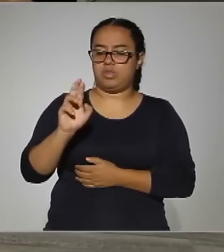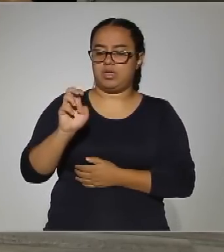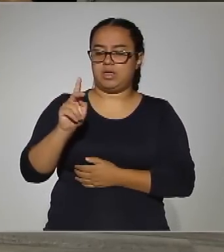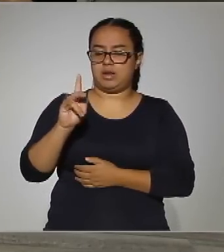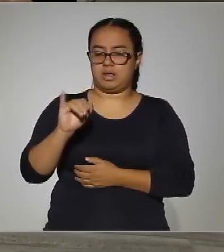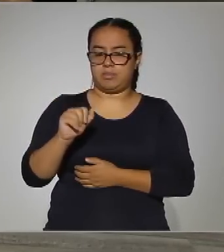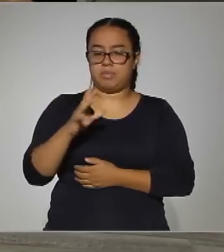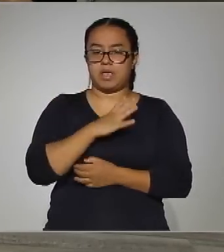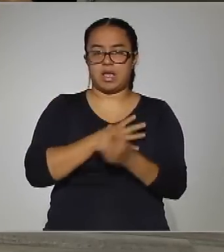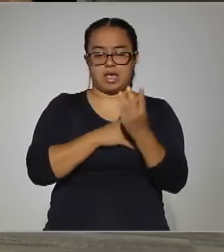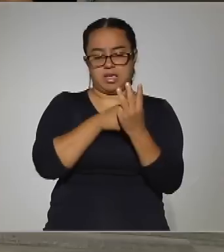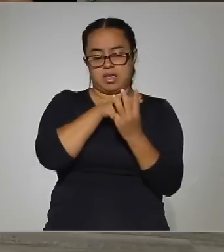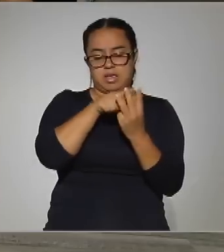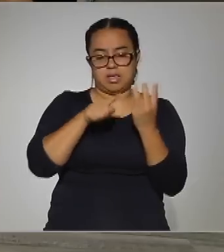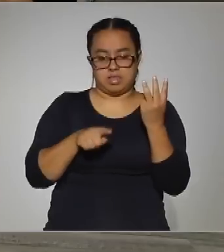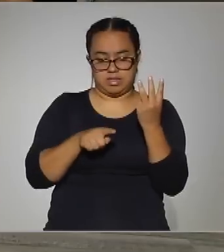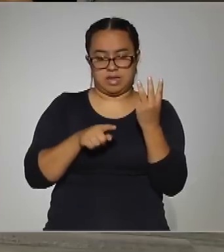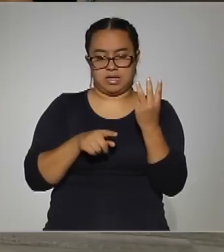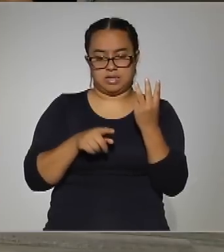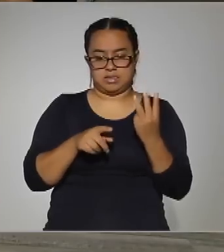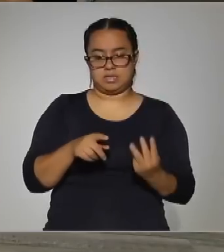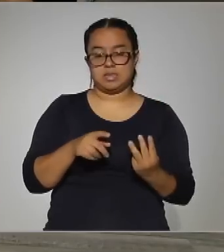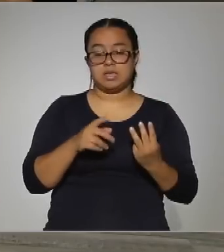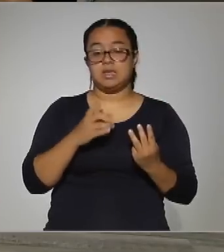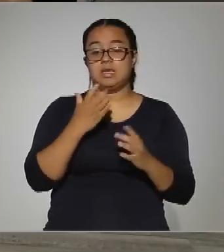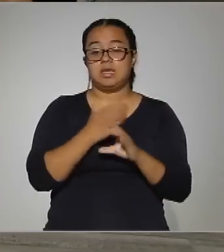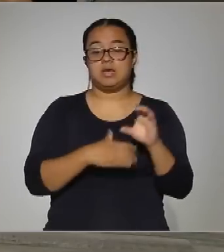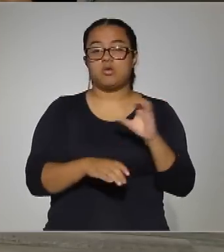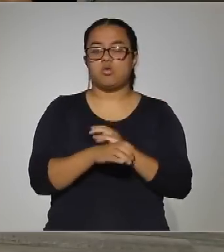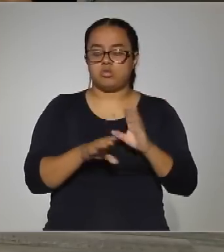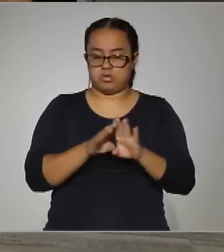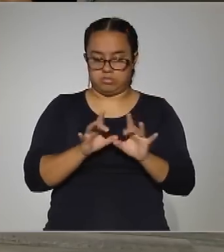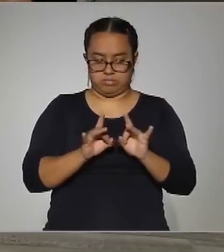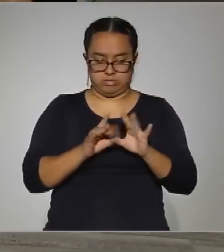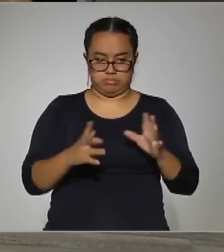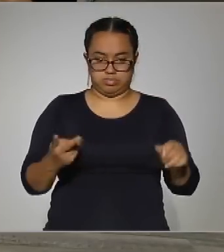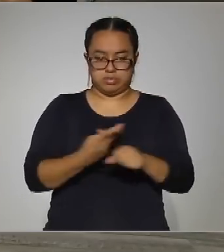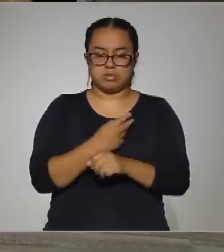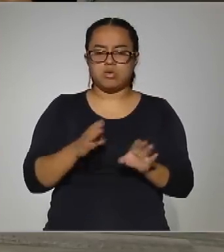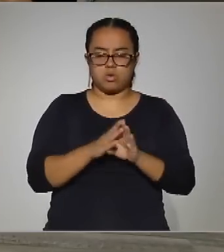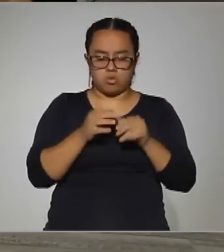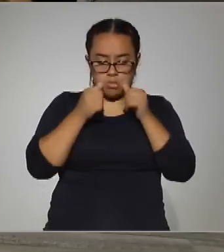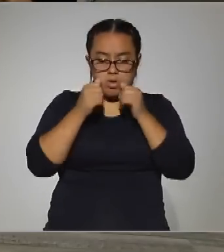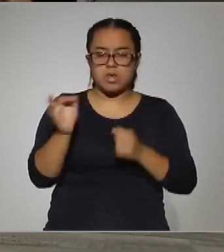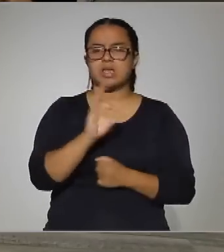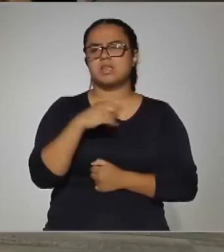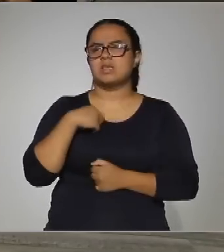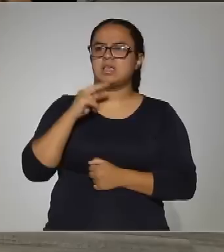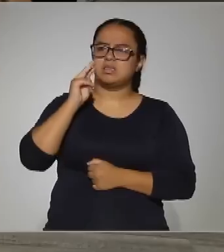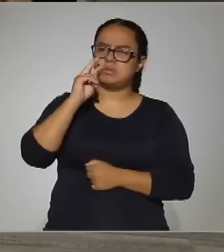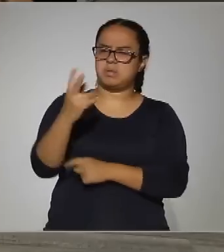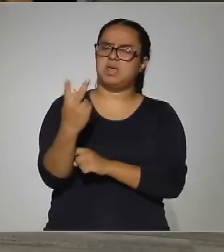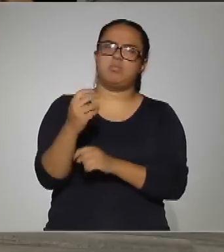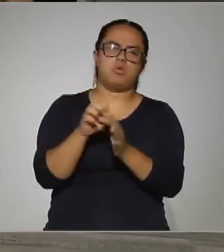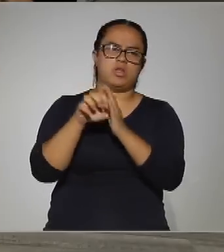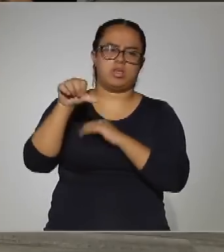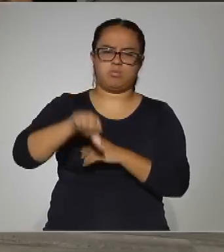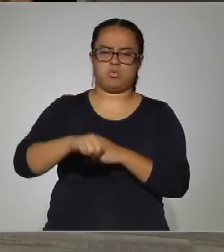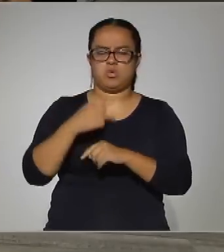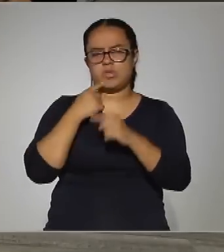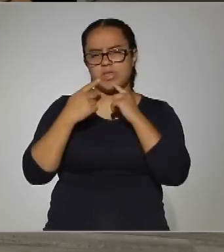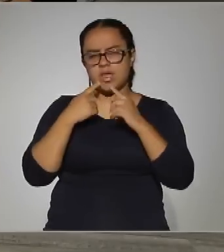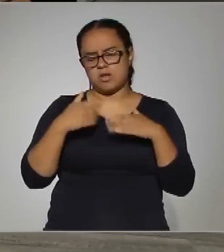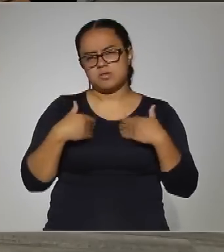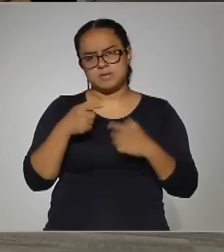3 rupturas frente a una cuestión tan impactante. Puedes de pronto estar viendo un programa como el de hoy y